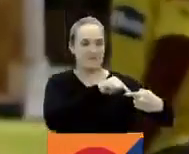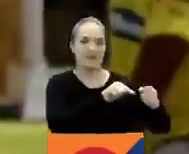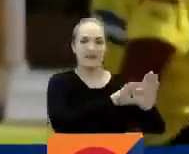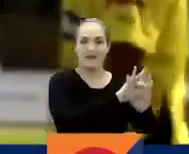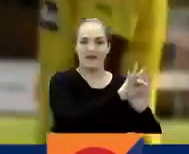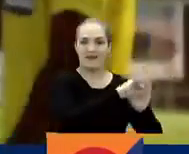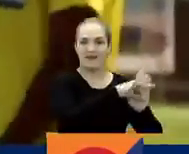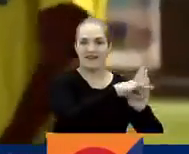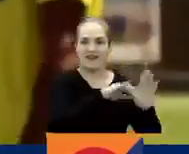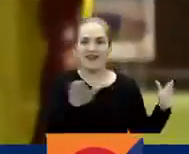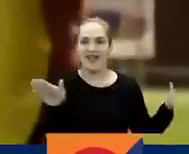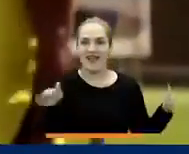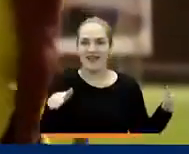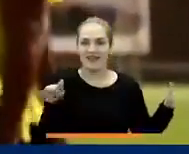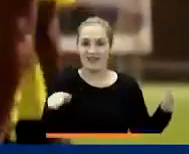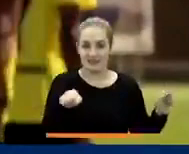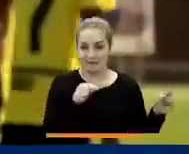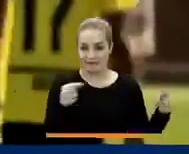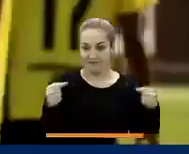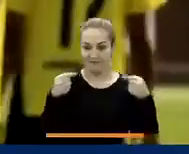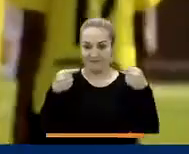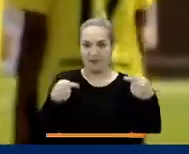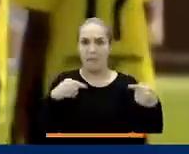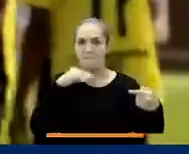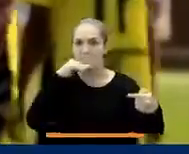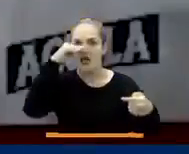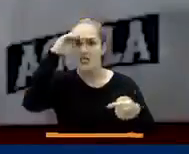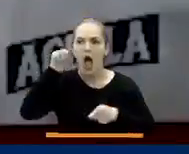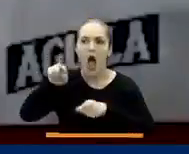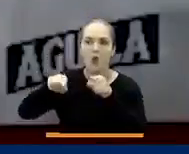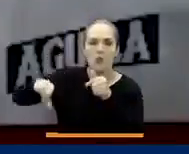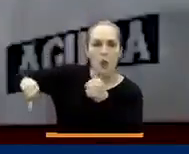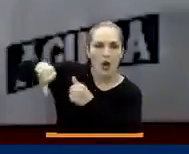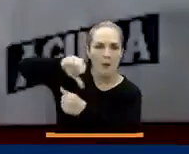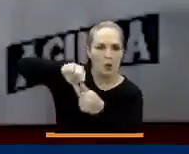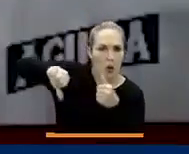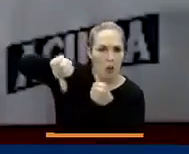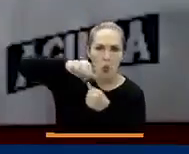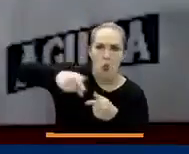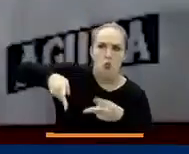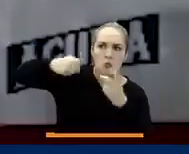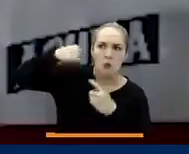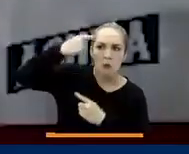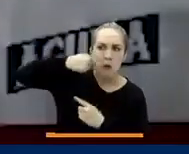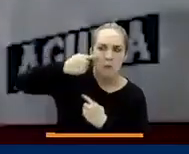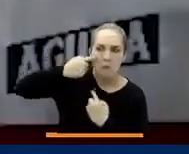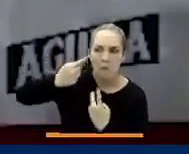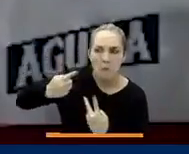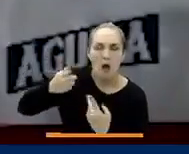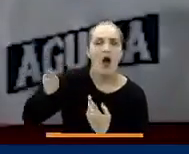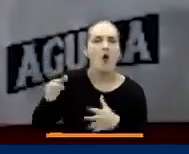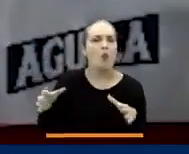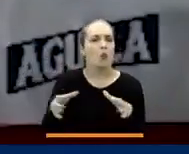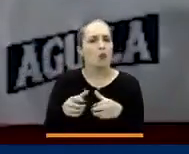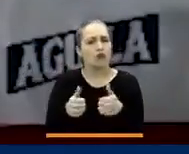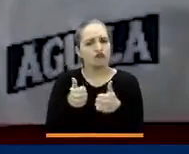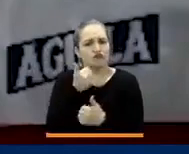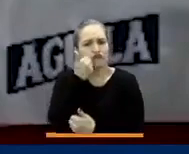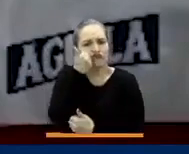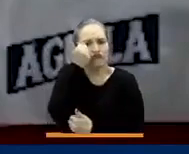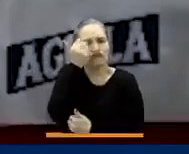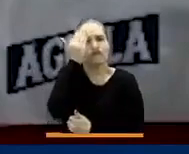Medellín tiene caras nuevas y el grupo se va ajustando poco a poco. Contra un grupo muy maduro, un grupo que viene